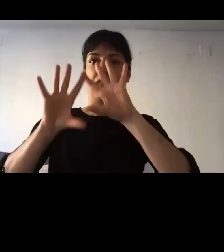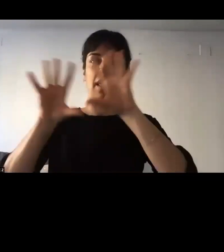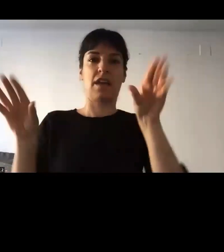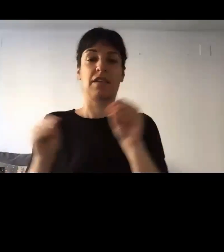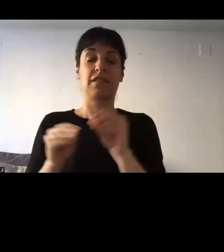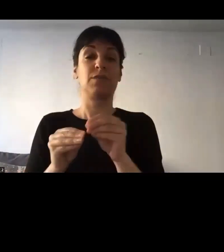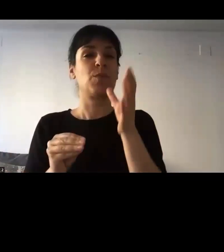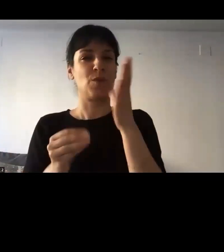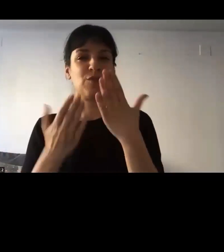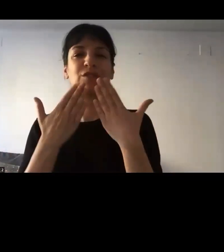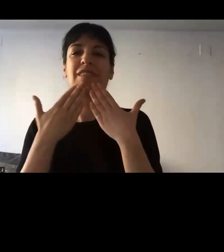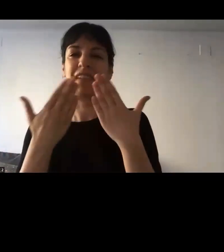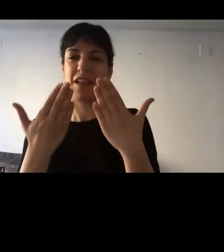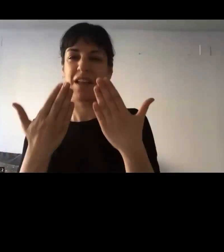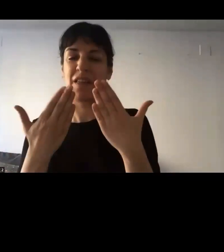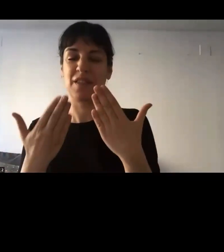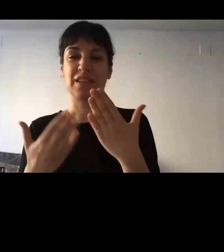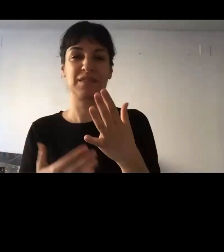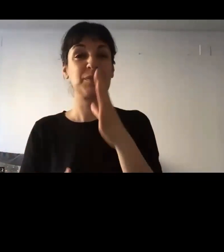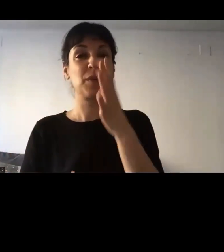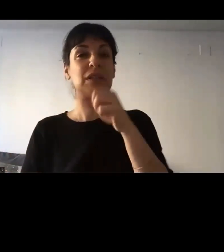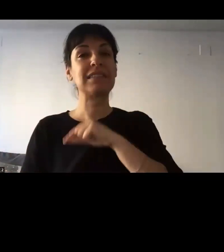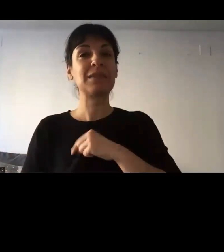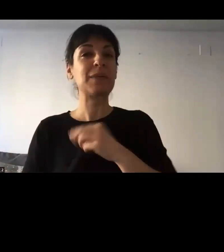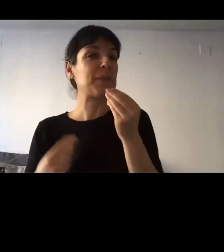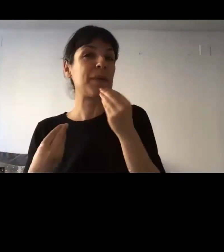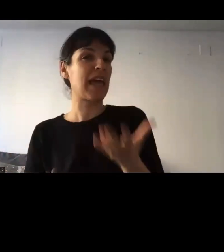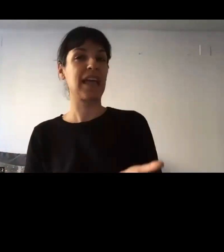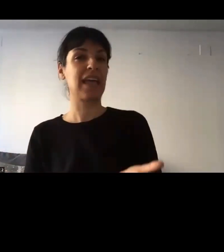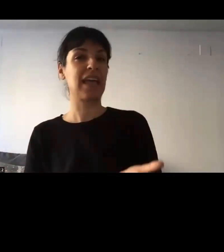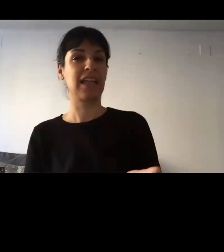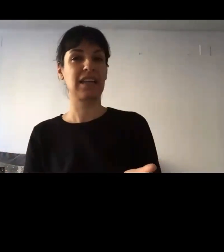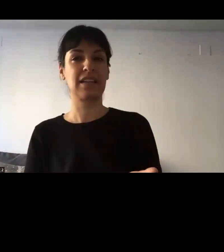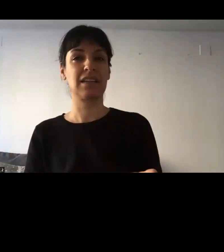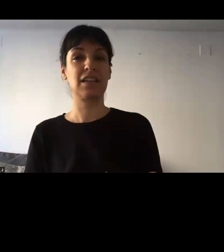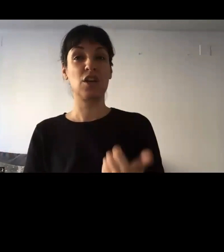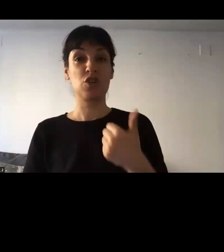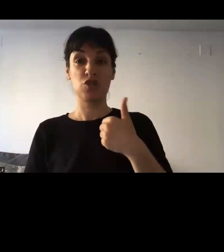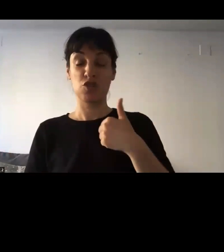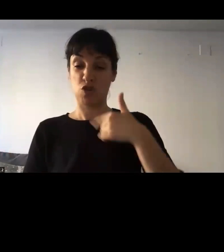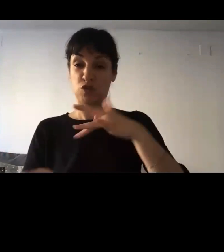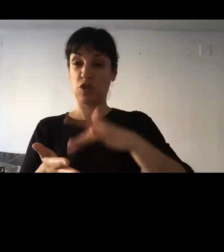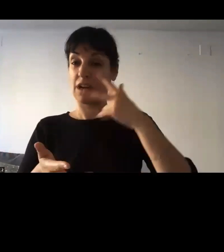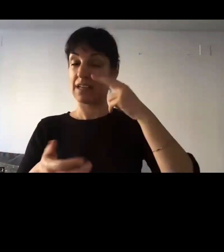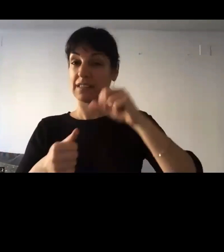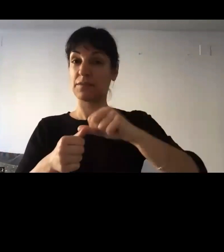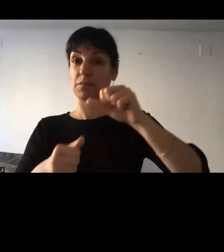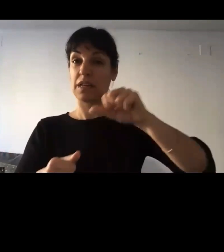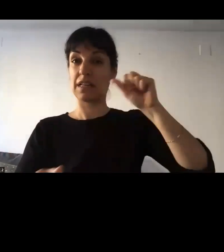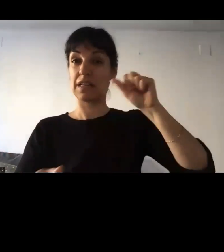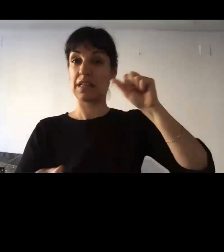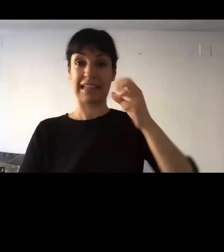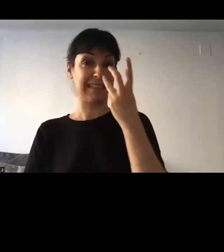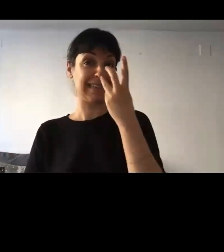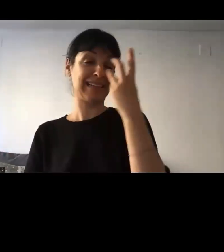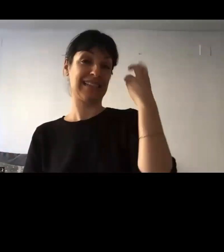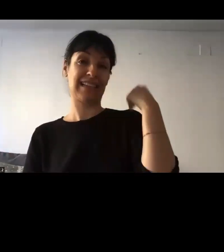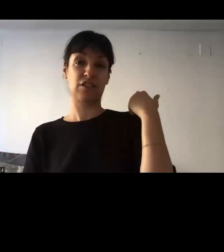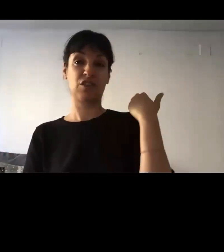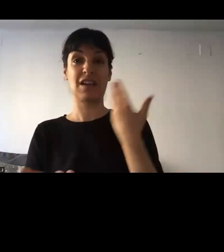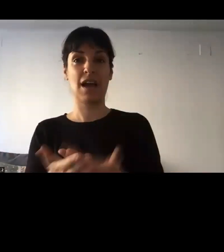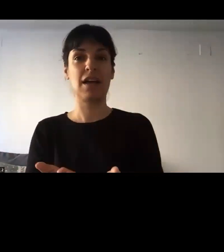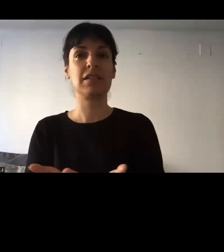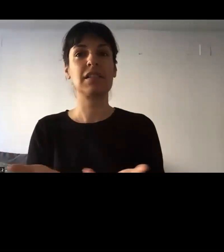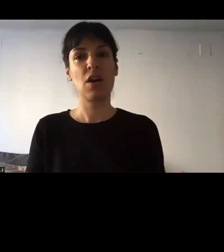gracias porque me siento bien en el sentido de que puede que lo que yo llevo experimentando desde hace 3 años